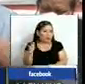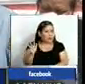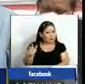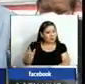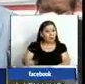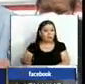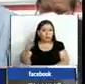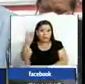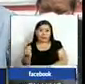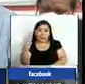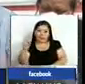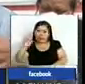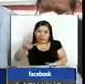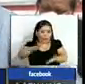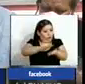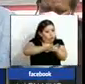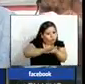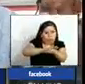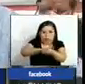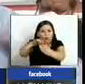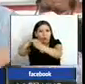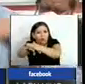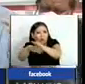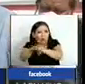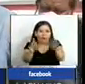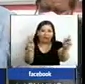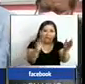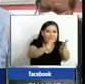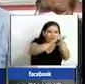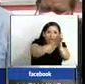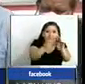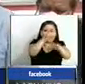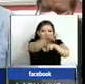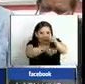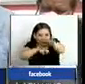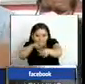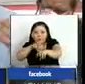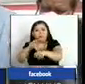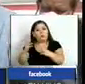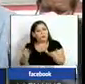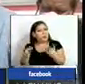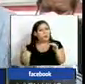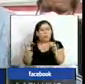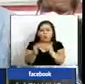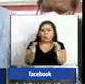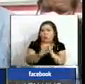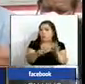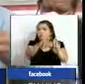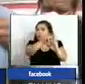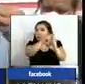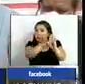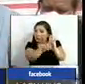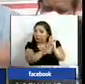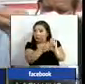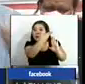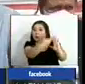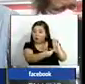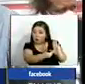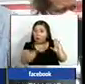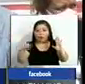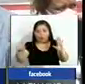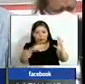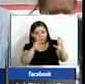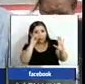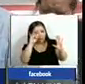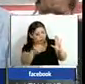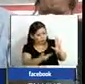lo menos de 3 días constantemente dentro de lo que es la feria que se pueda ejercer. Y así otras medidas que están diseminadas